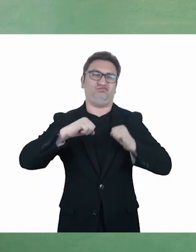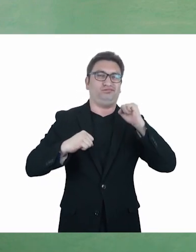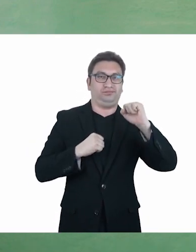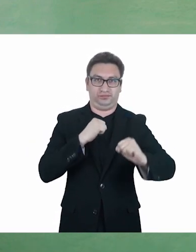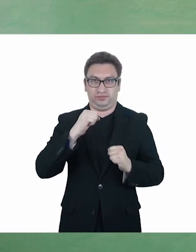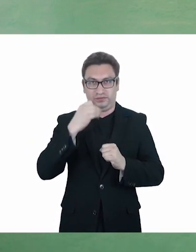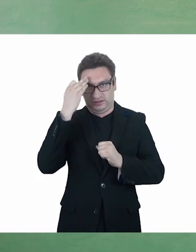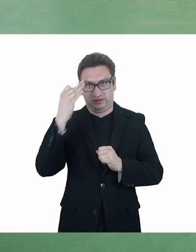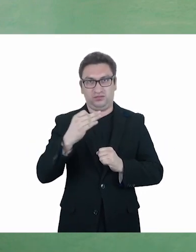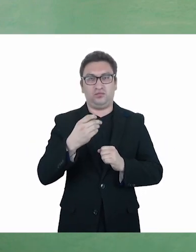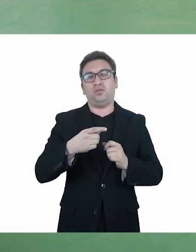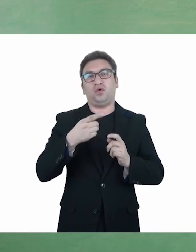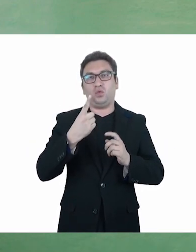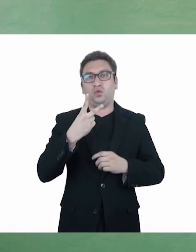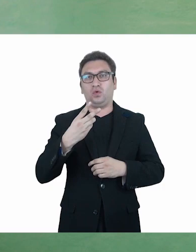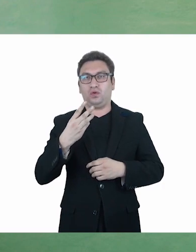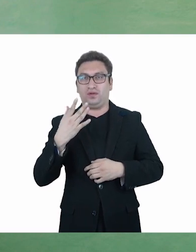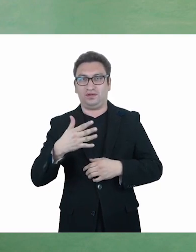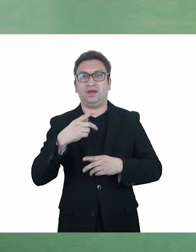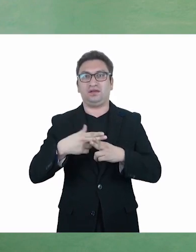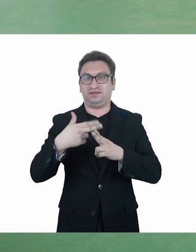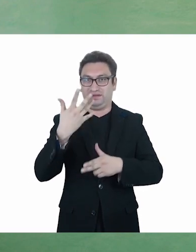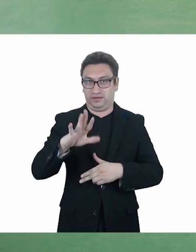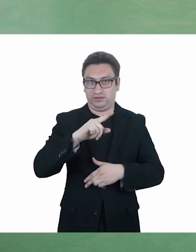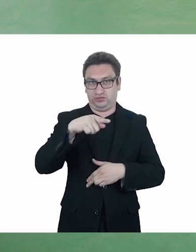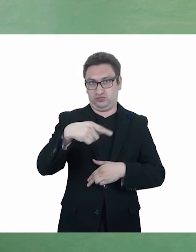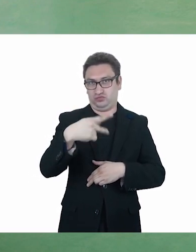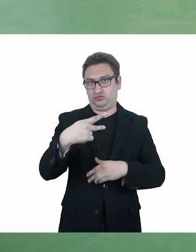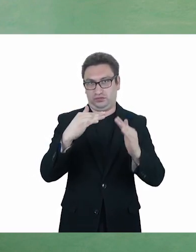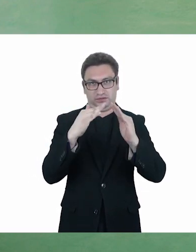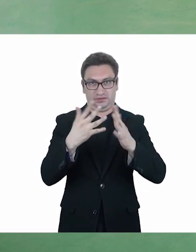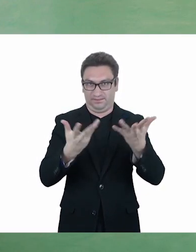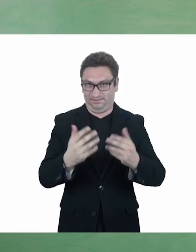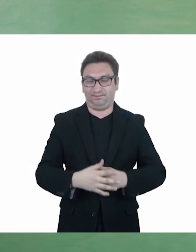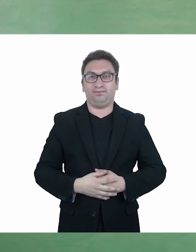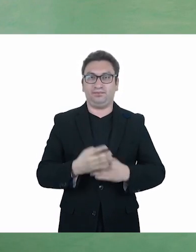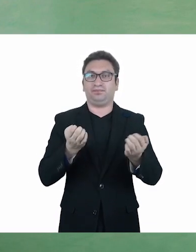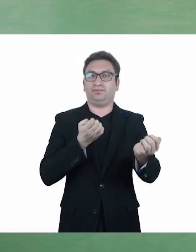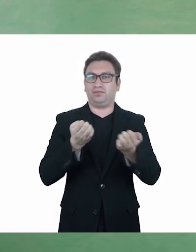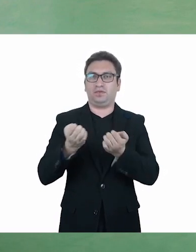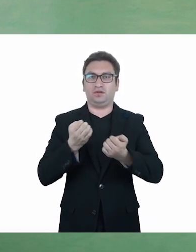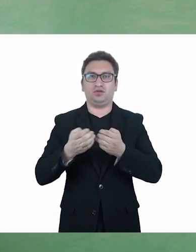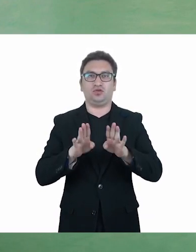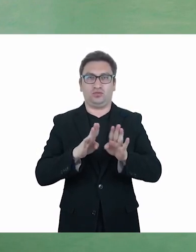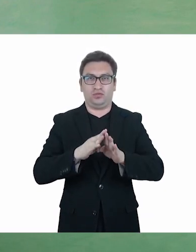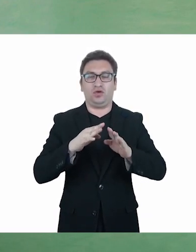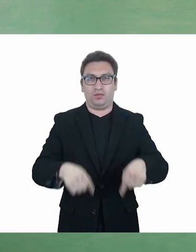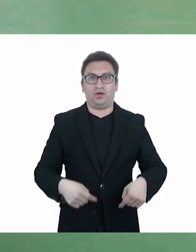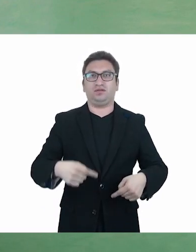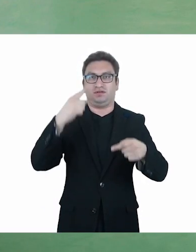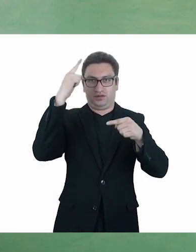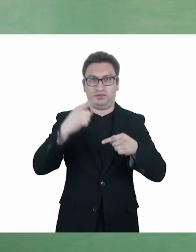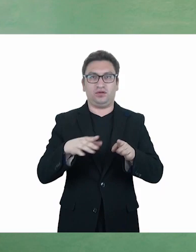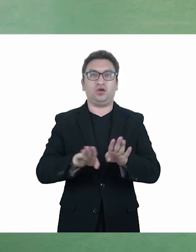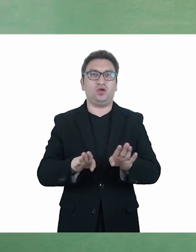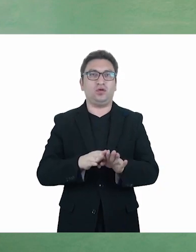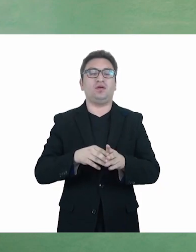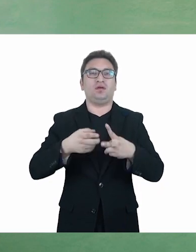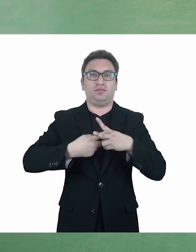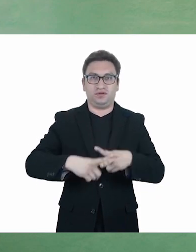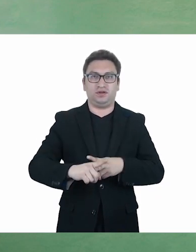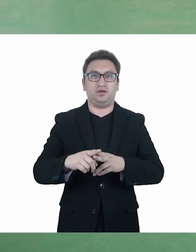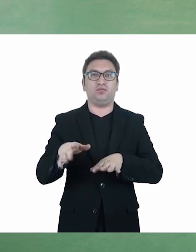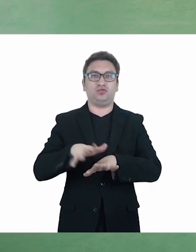calentamiento en tiempos de 10 para que finalmente puedas hacerlo en tu casa. Vamos a hacer unos ejercicios de abajo hacia arriba, empezando por